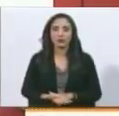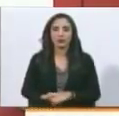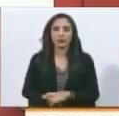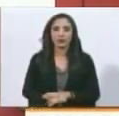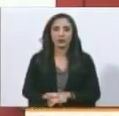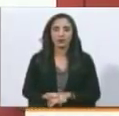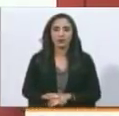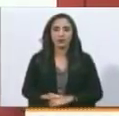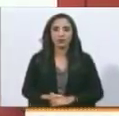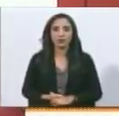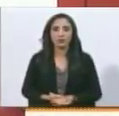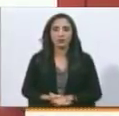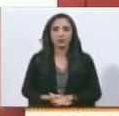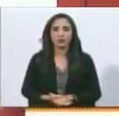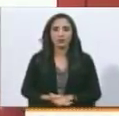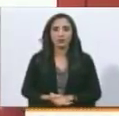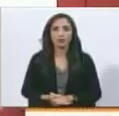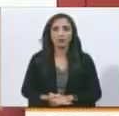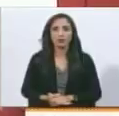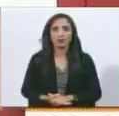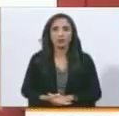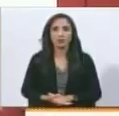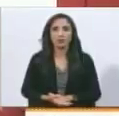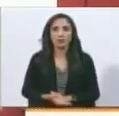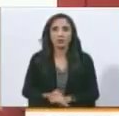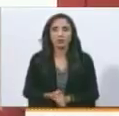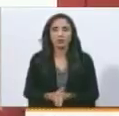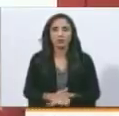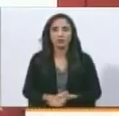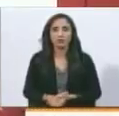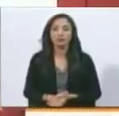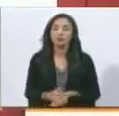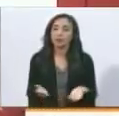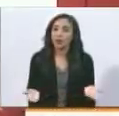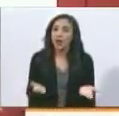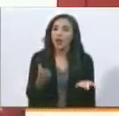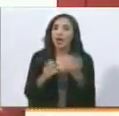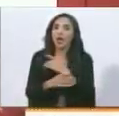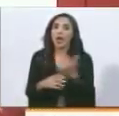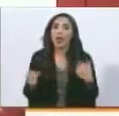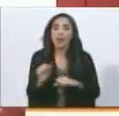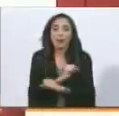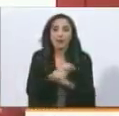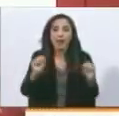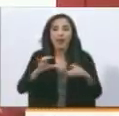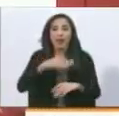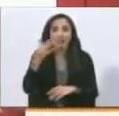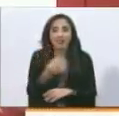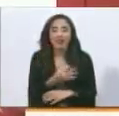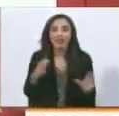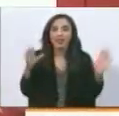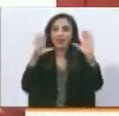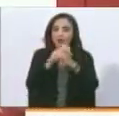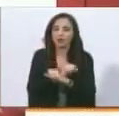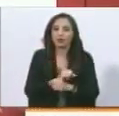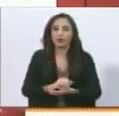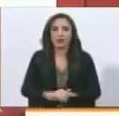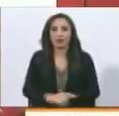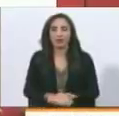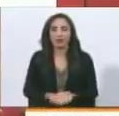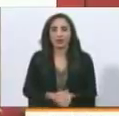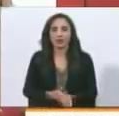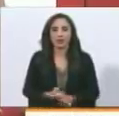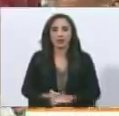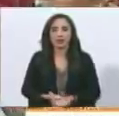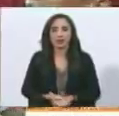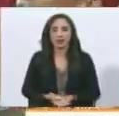Brutos somos nosotros. Brutos somos nosotros, por eso es que tenemos que trabajar mañana, tarde y noche sin descanso. Marchar lunes, martes, miércoles, jueves, viernes,